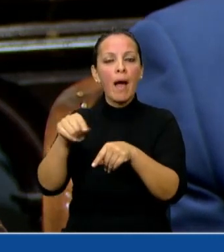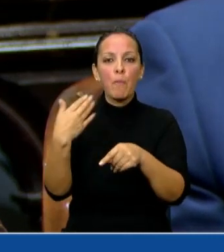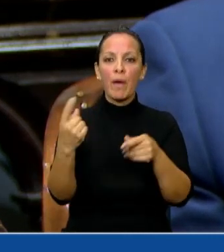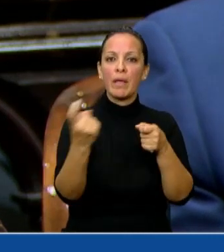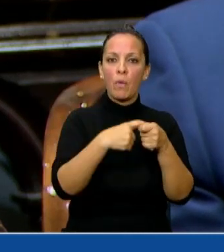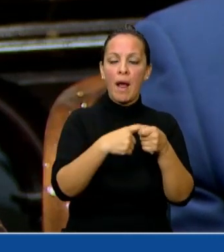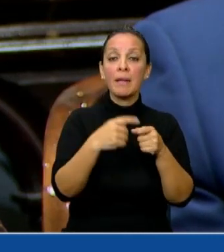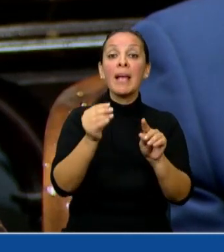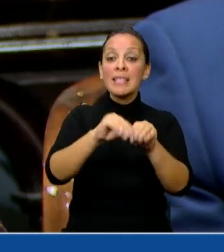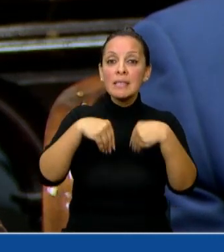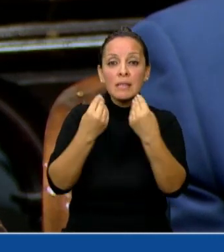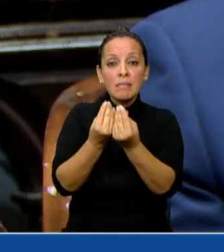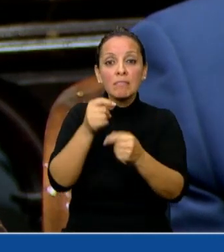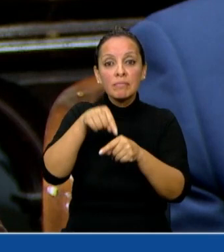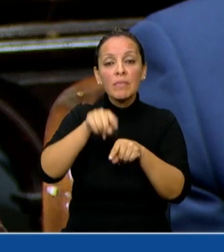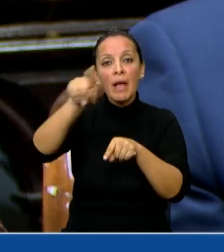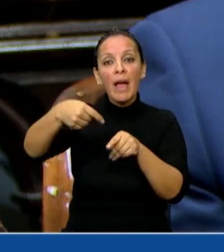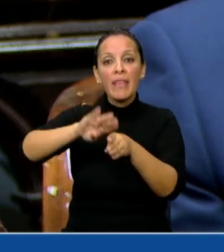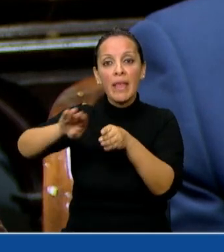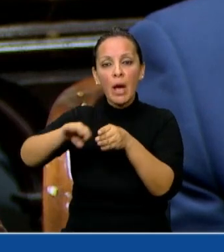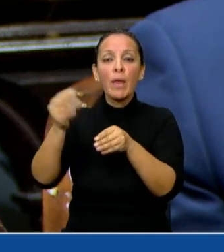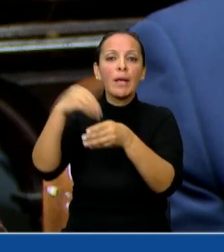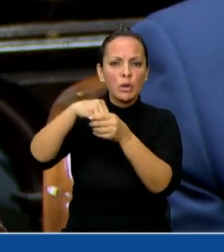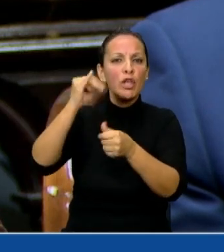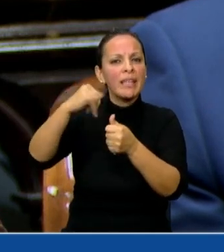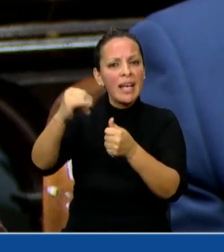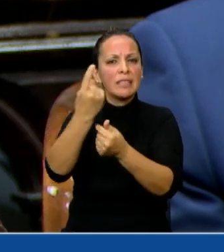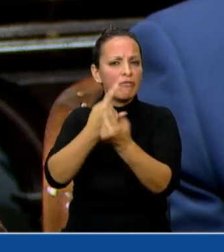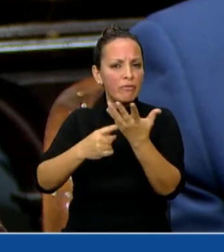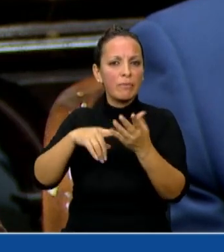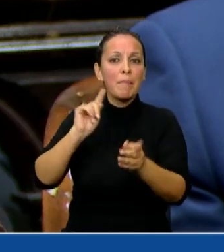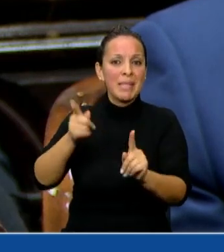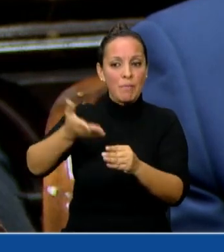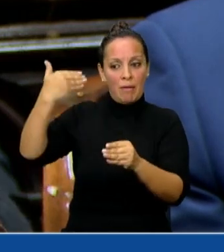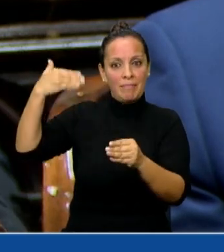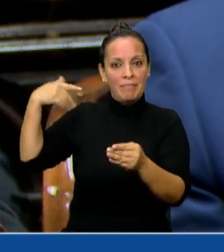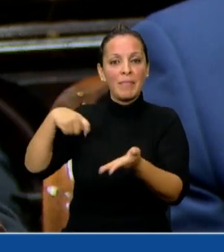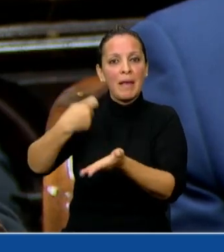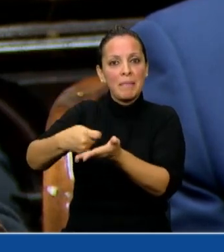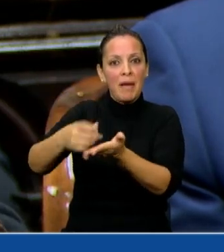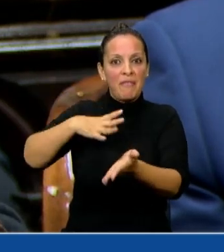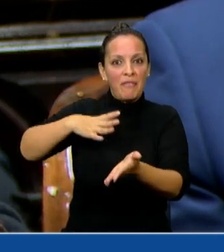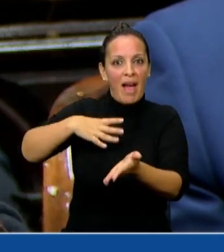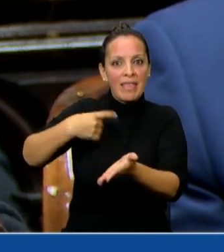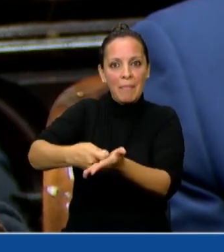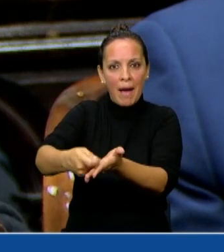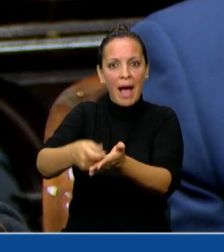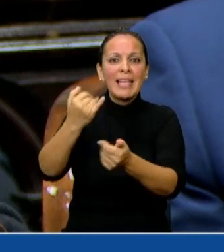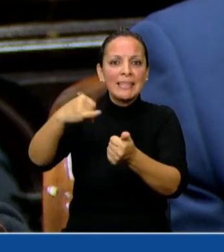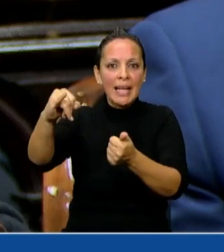saldo deudor resultante, incluyendo capital correspondientes a cuotas originales vencidas, impagas, los